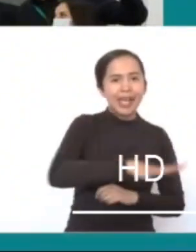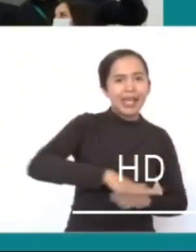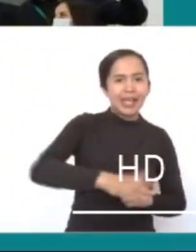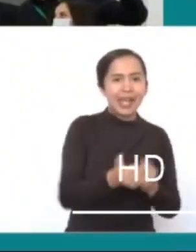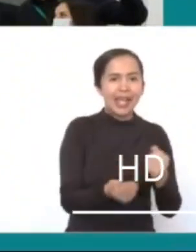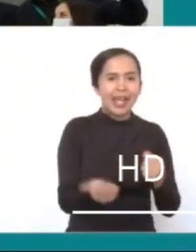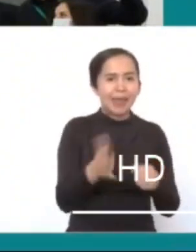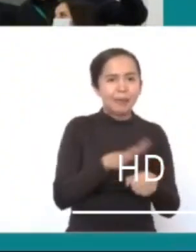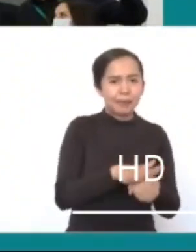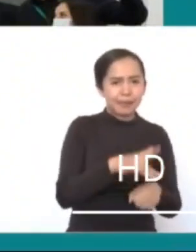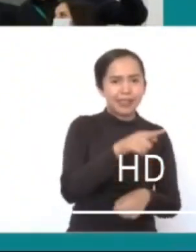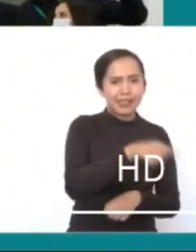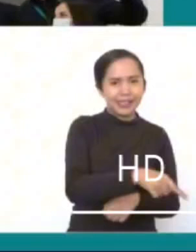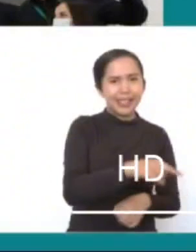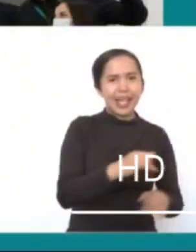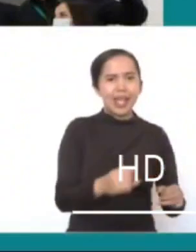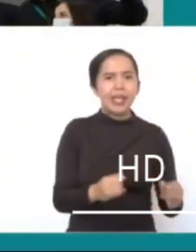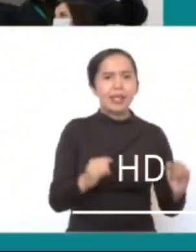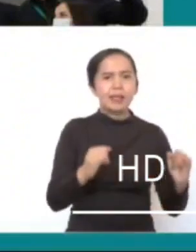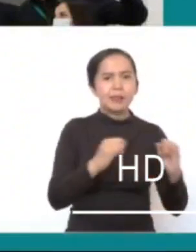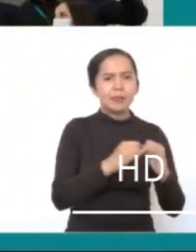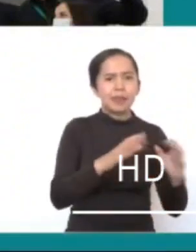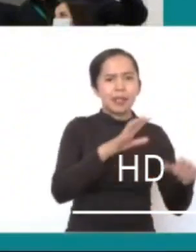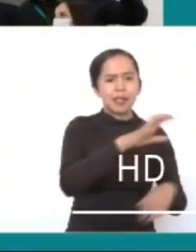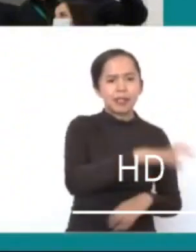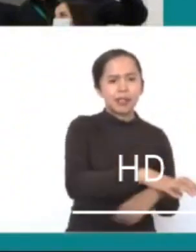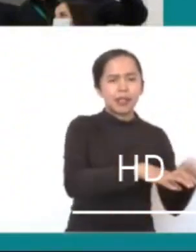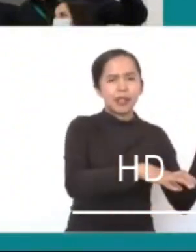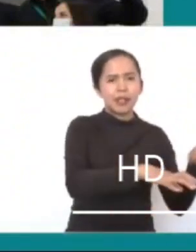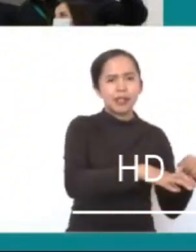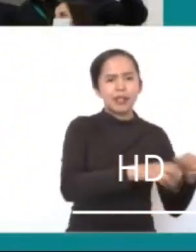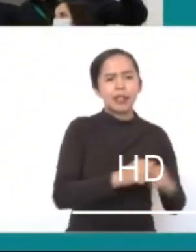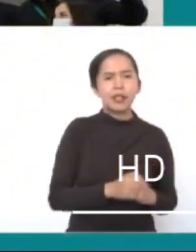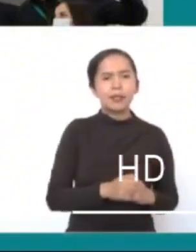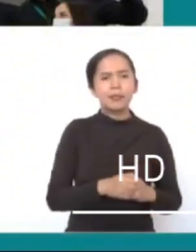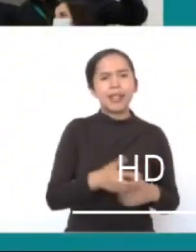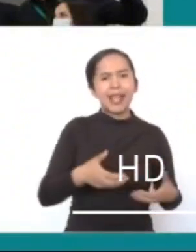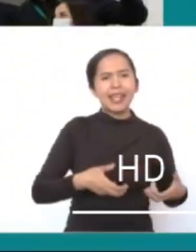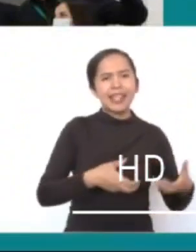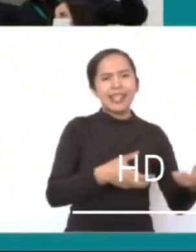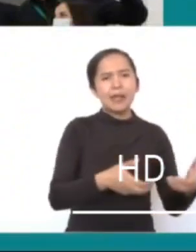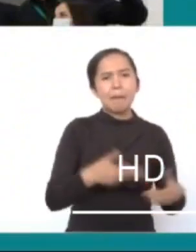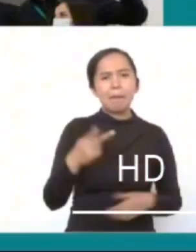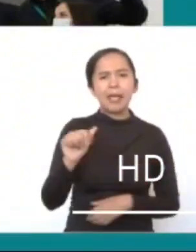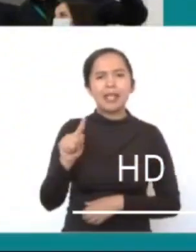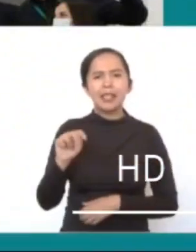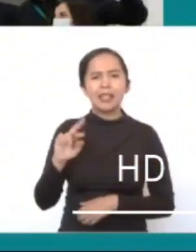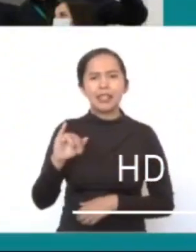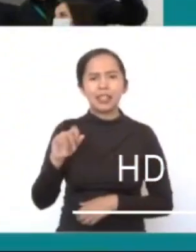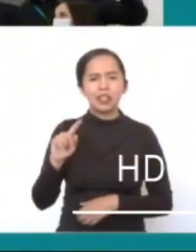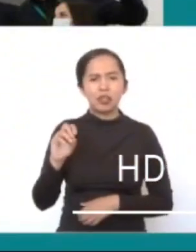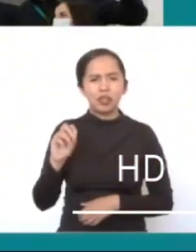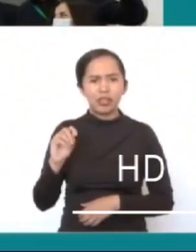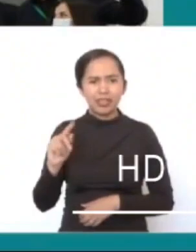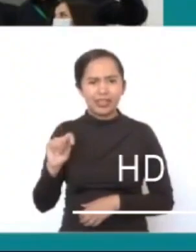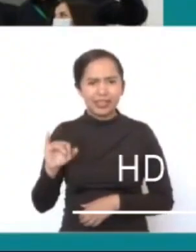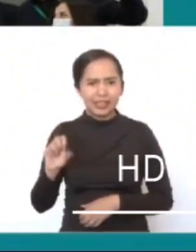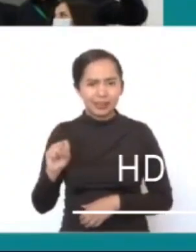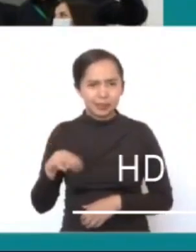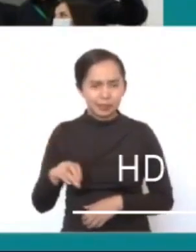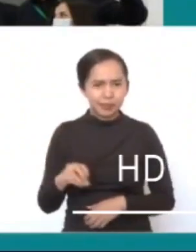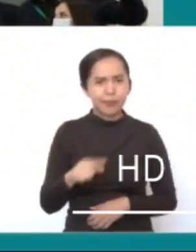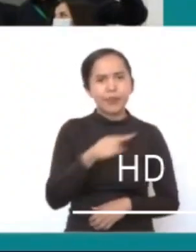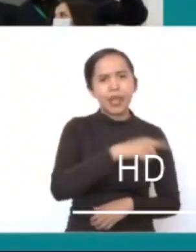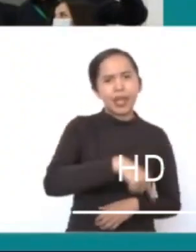administrativas y judiciales en las instalaciones del inmueble ubicado con sede en Avenida Patriotismo, entregando a las personas